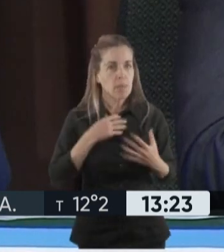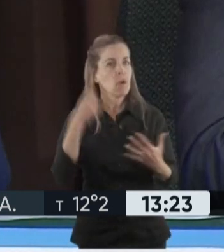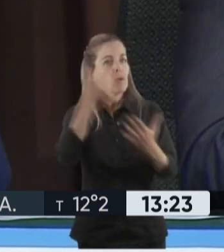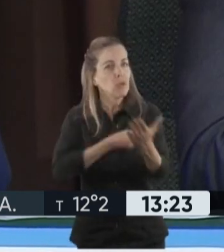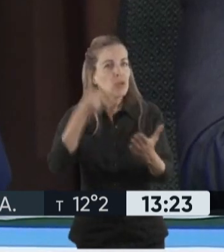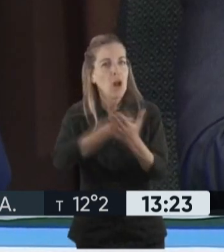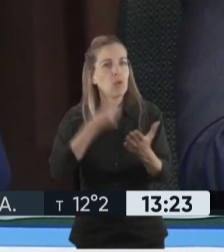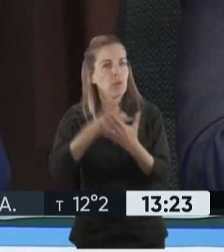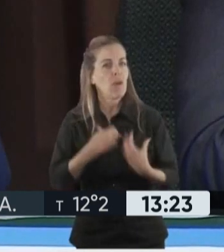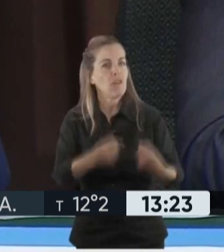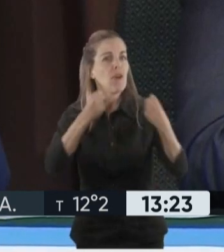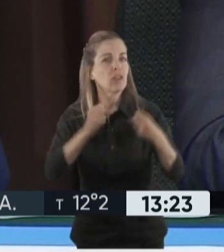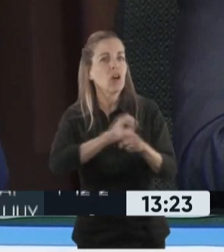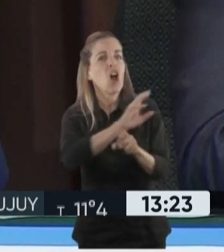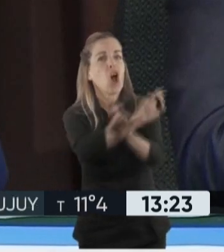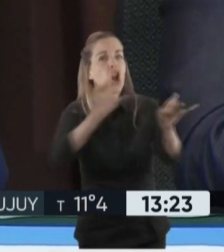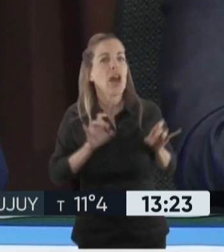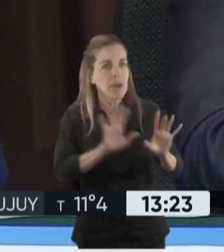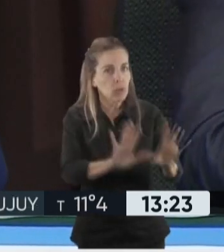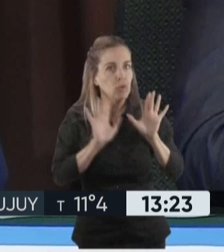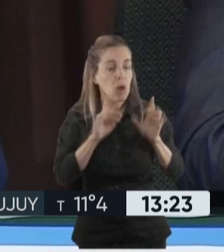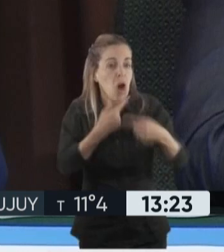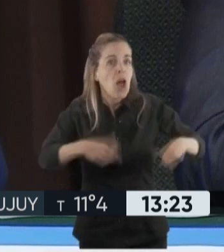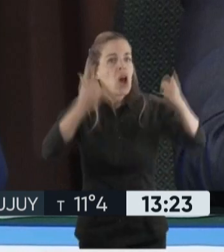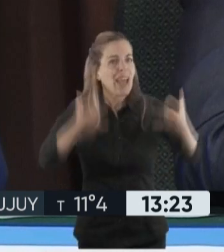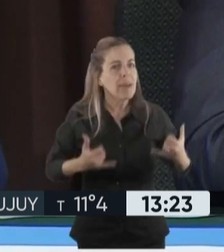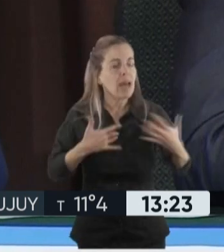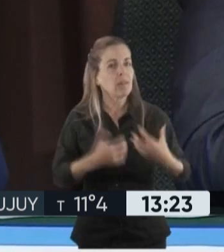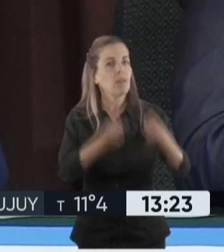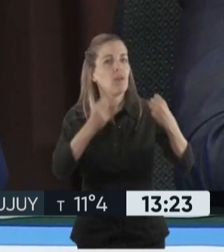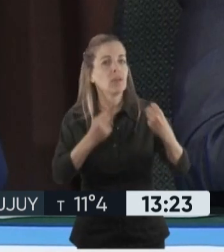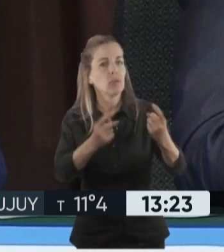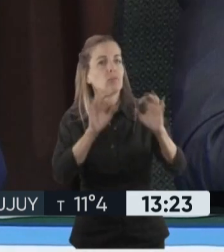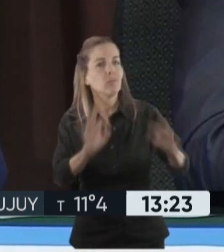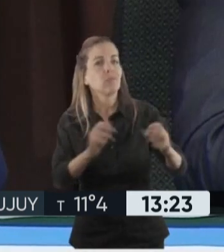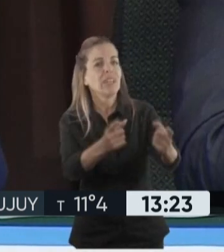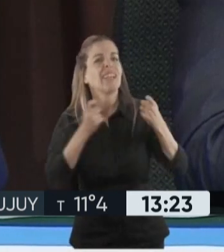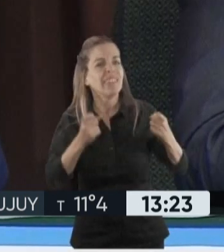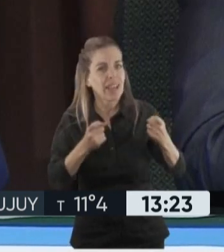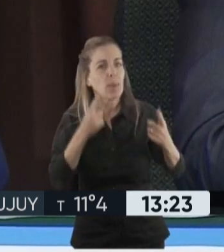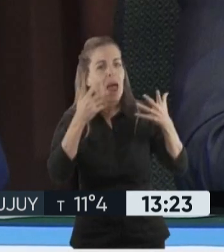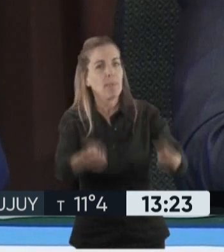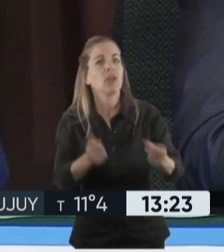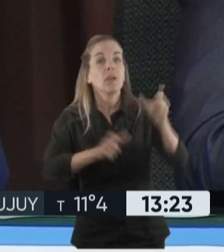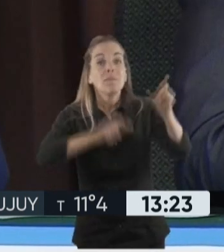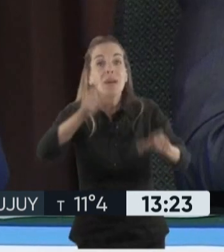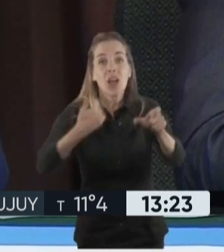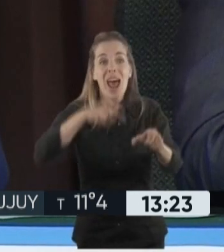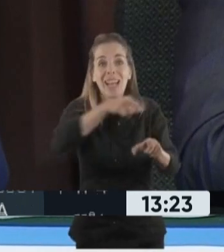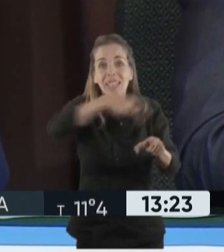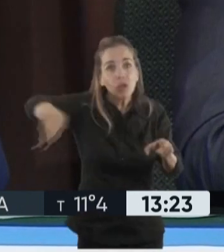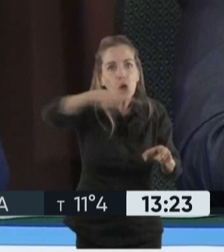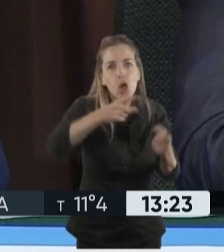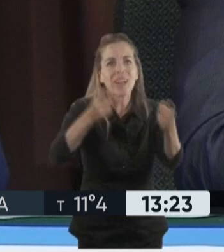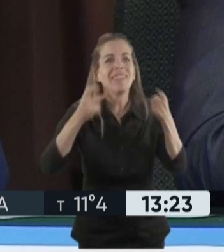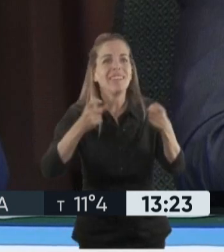pecho y con lo que teníamos hicimos el esfuerzo necesario para que ningún argentino se quedara sin atención médica